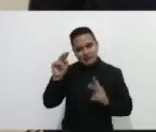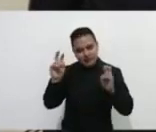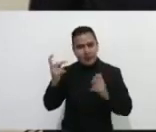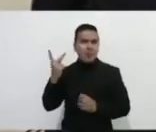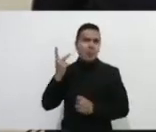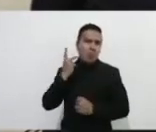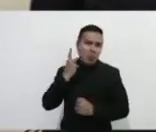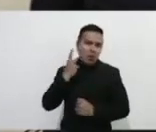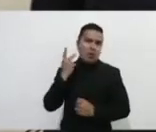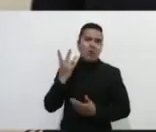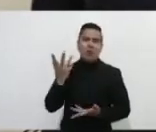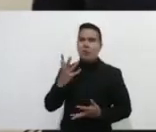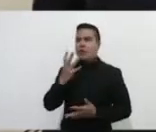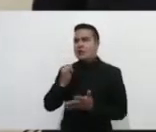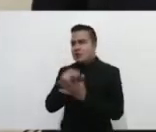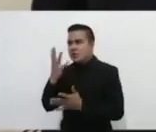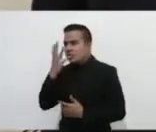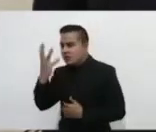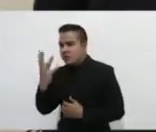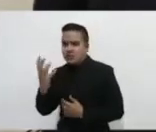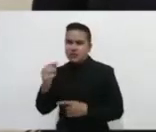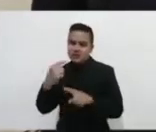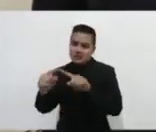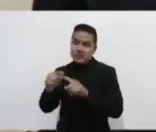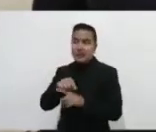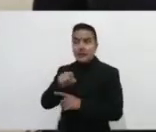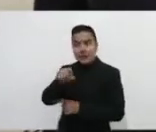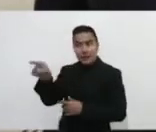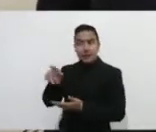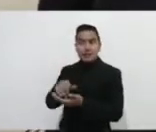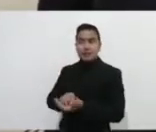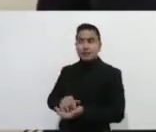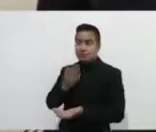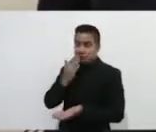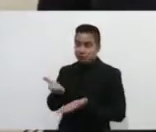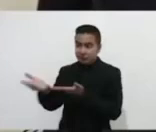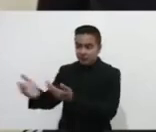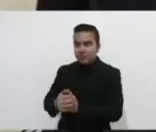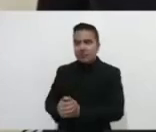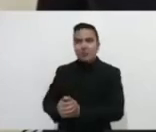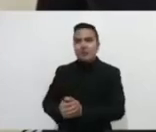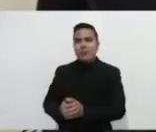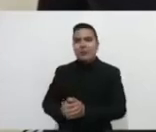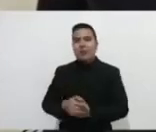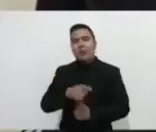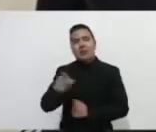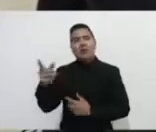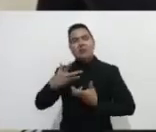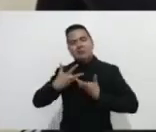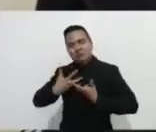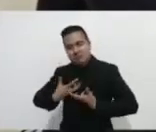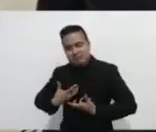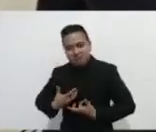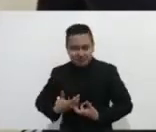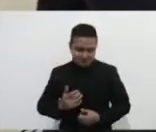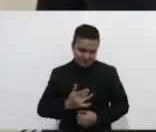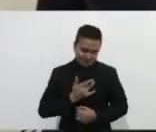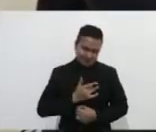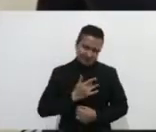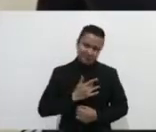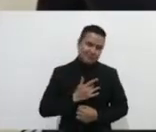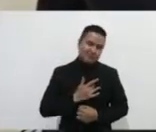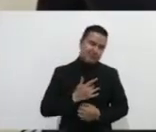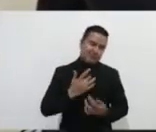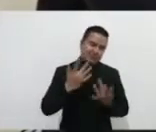tema político, la toma de decisiones públicas, pues no es para ellas y las desaniman en la participación. Claro, las desaniman